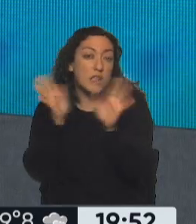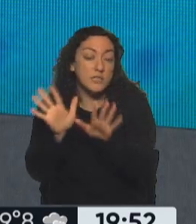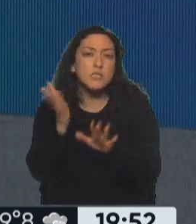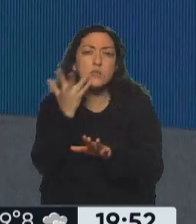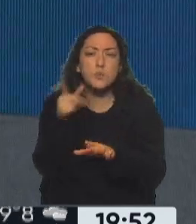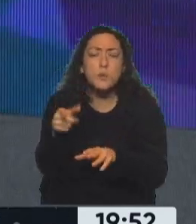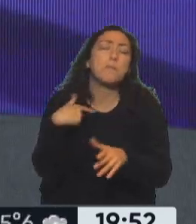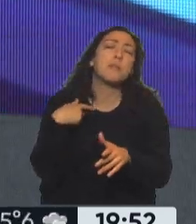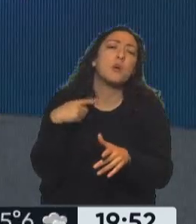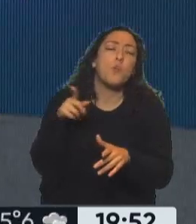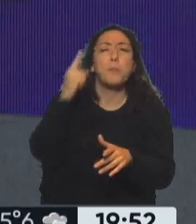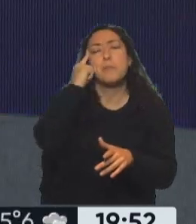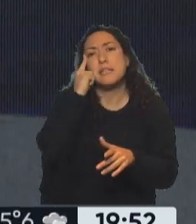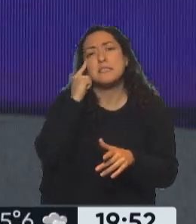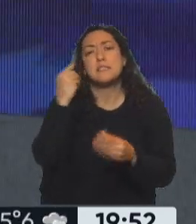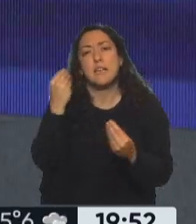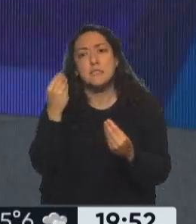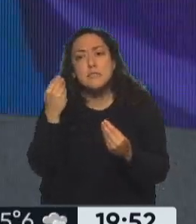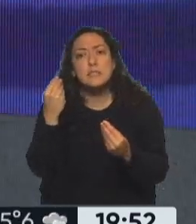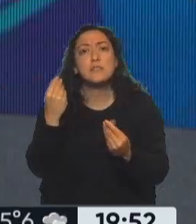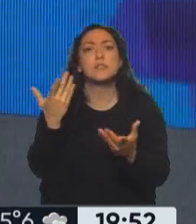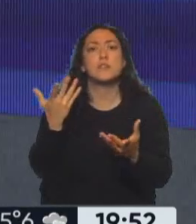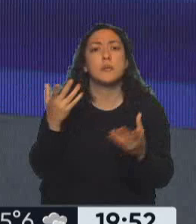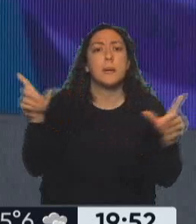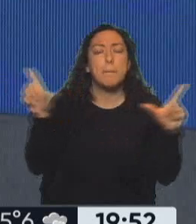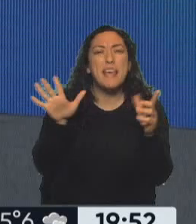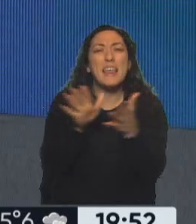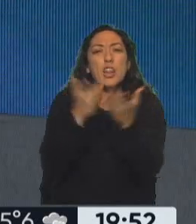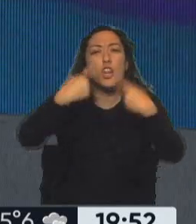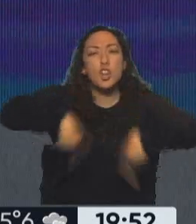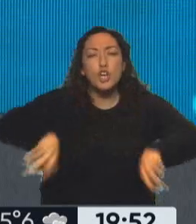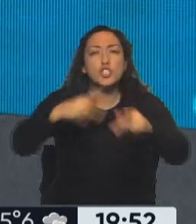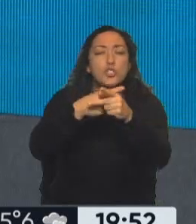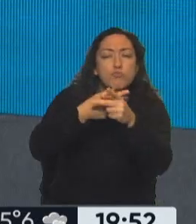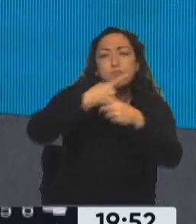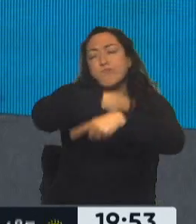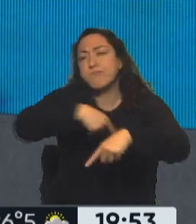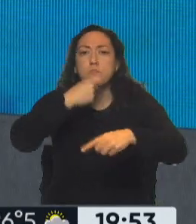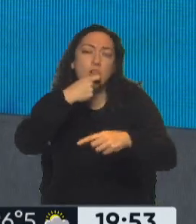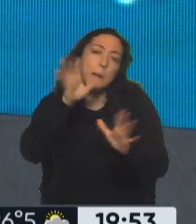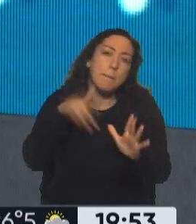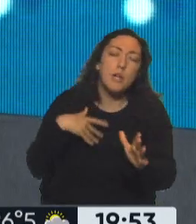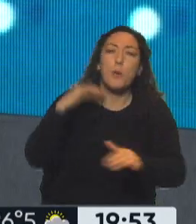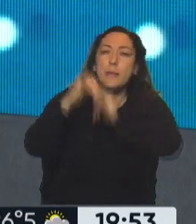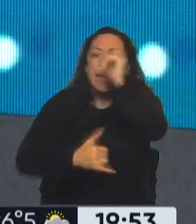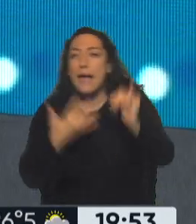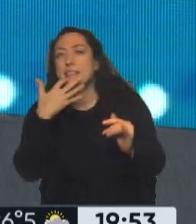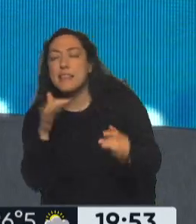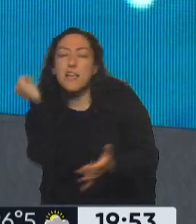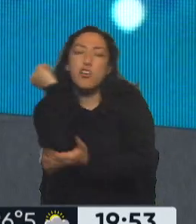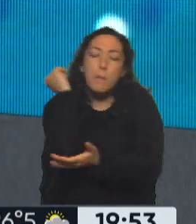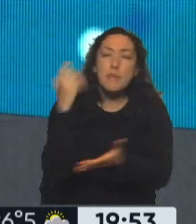hace falta entrar en esos medios para hablar de economía, para explicarnos, para entender qué nos